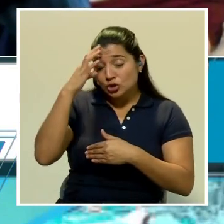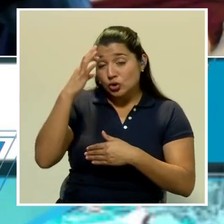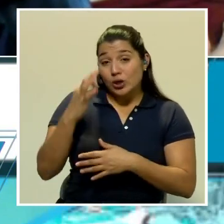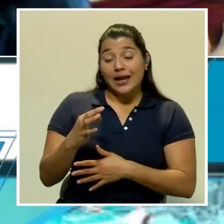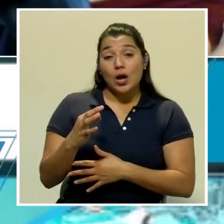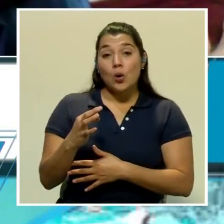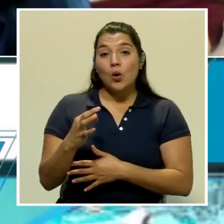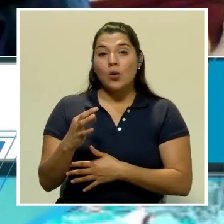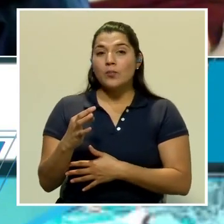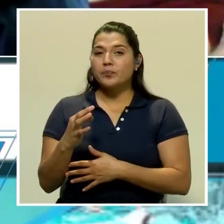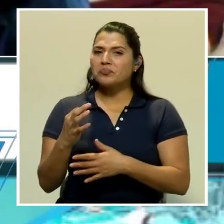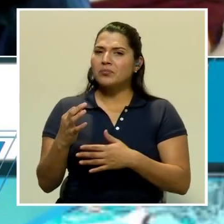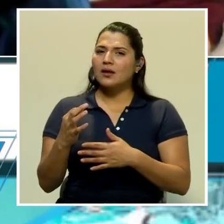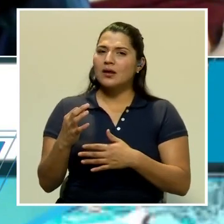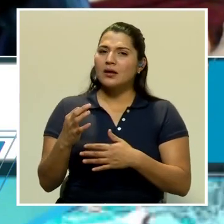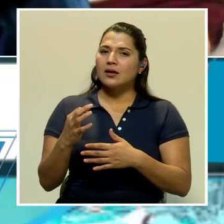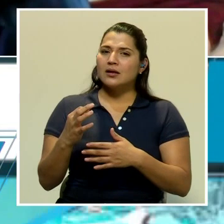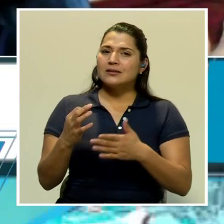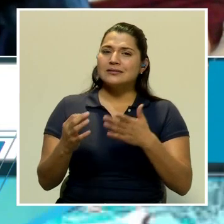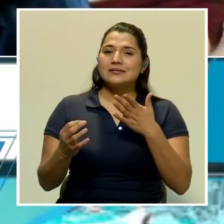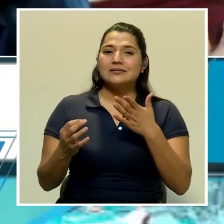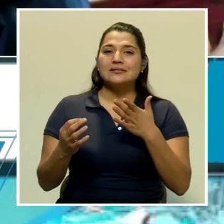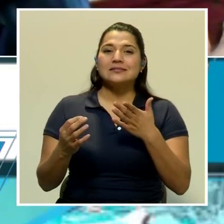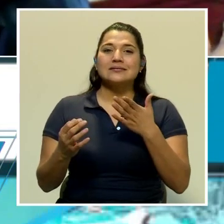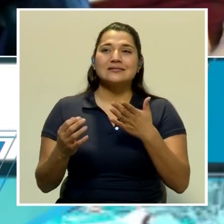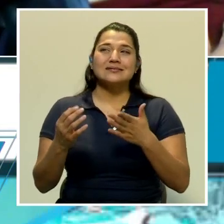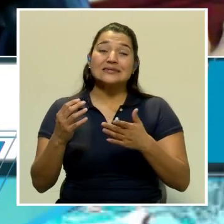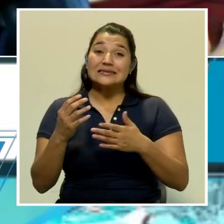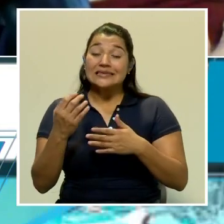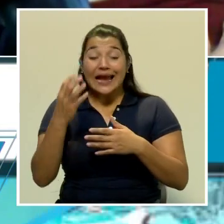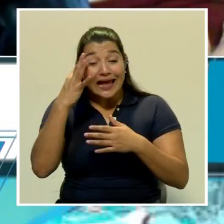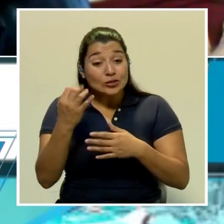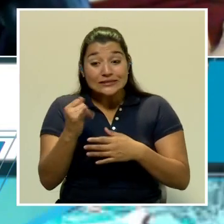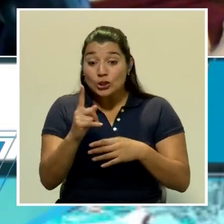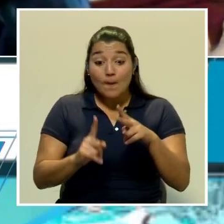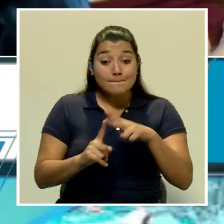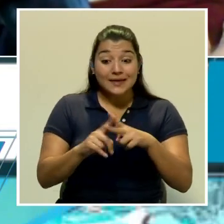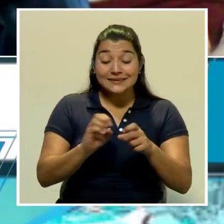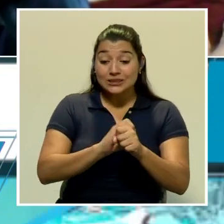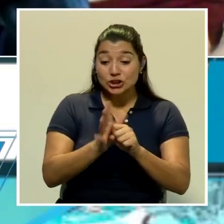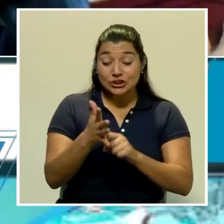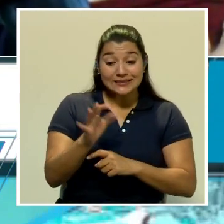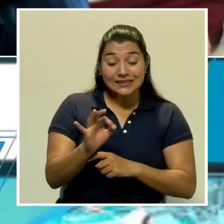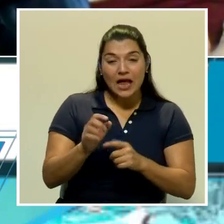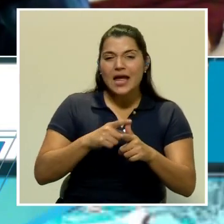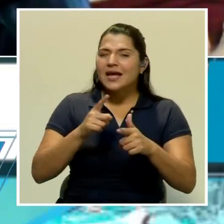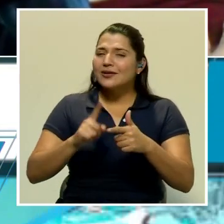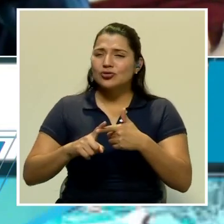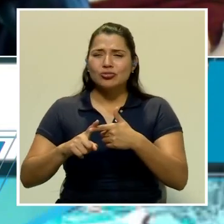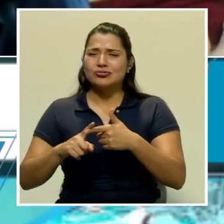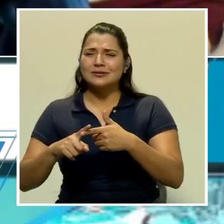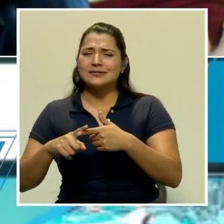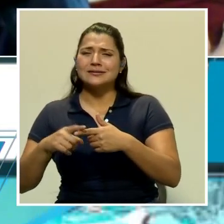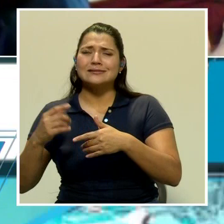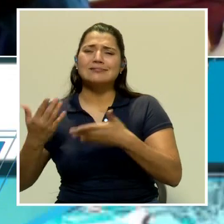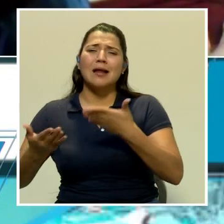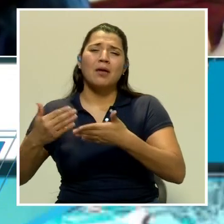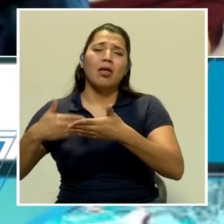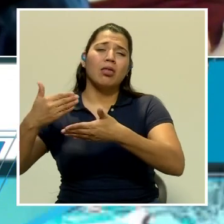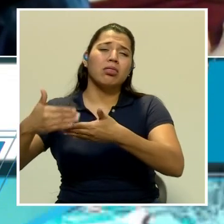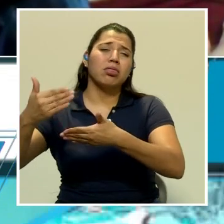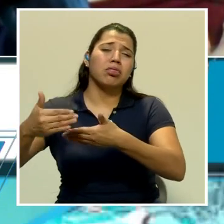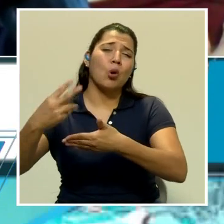tomado por lo menos unos añitos más haber llegado a este nivel. Y esas son las buenas prácticas que tenemos que